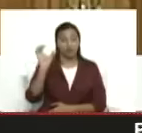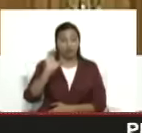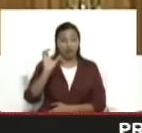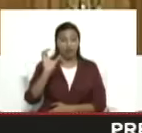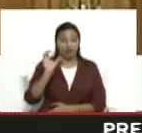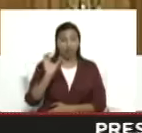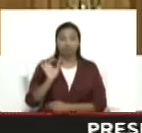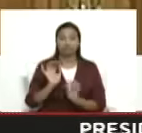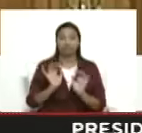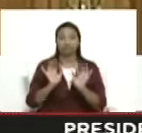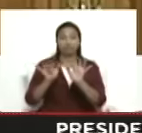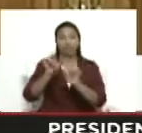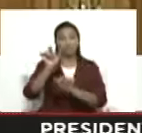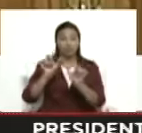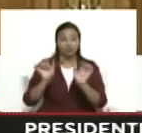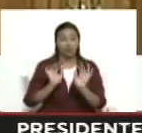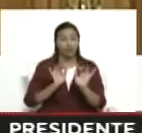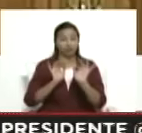Una concentración en Chuao.